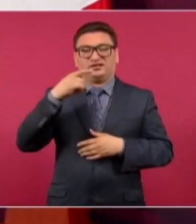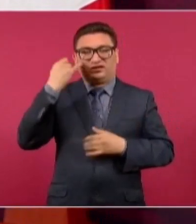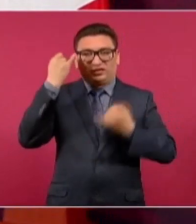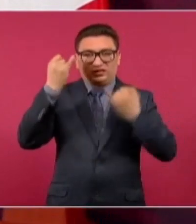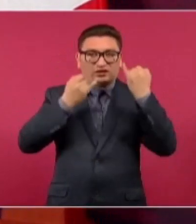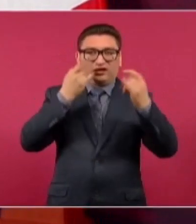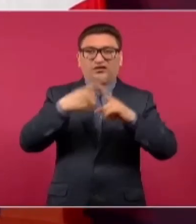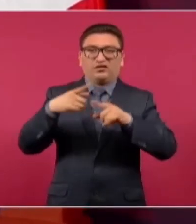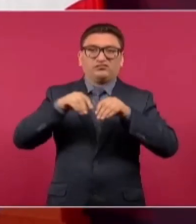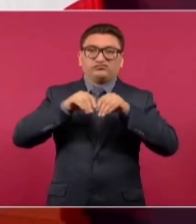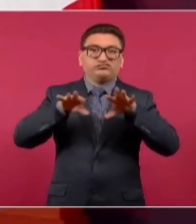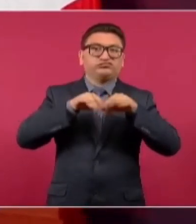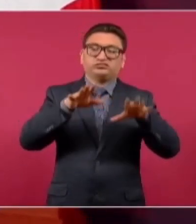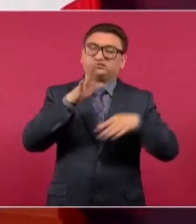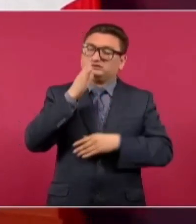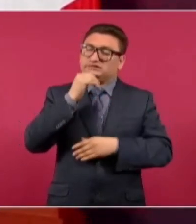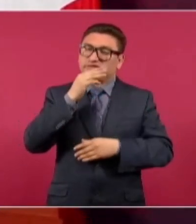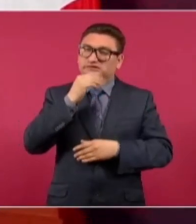estrategias,